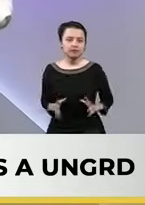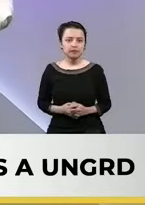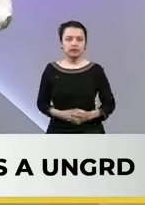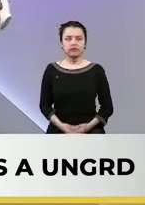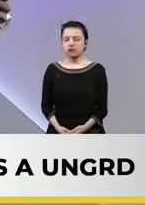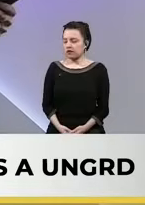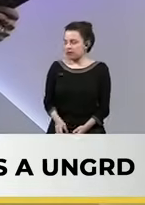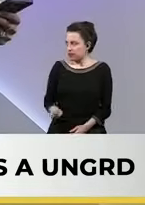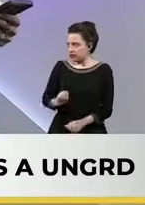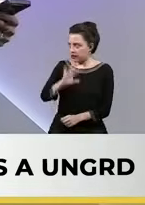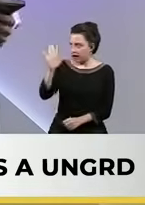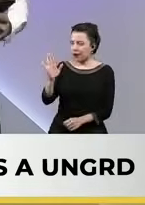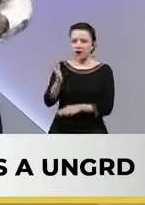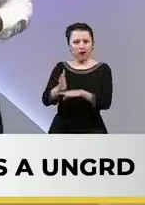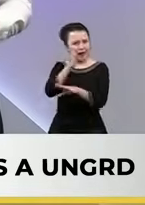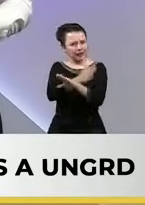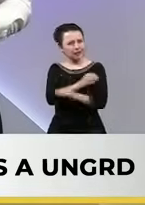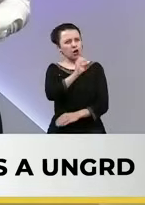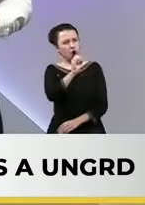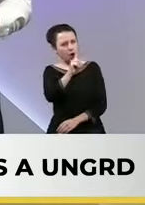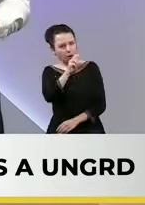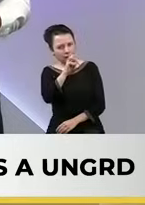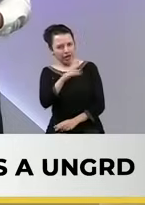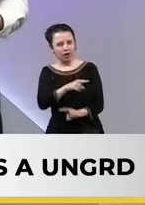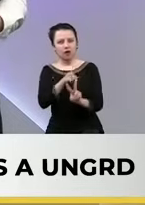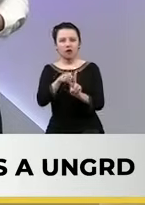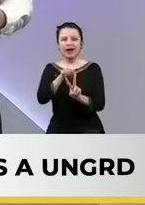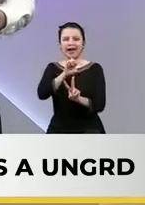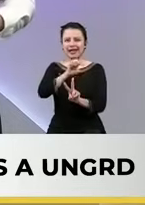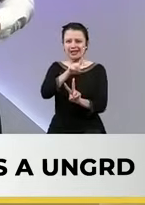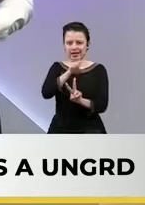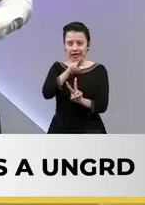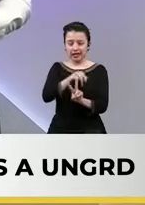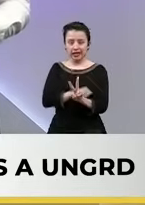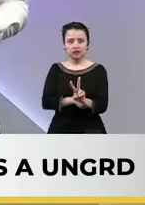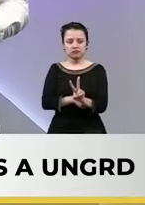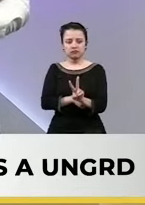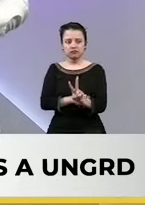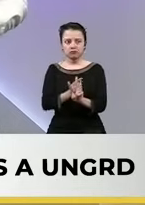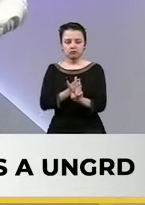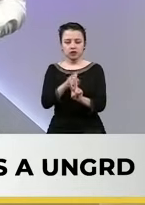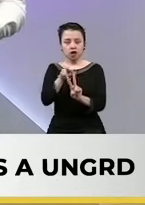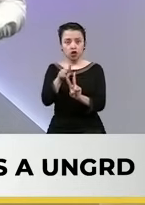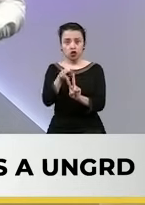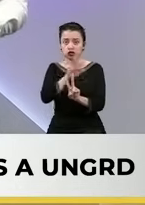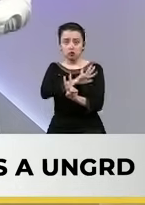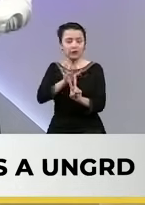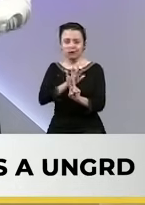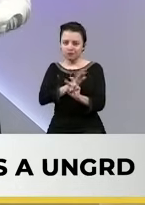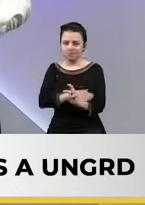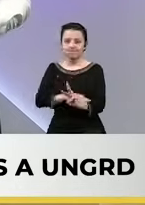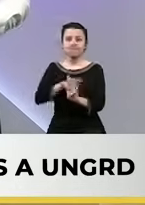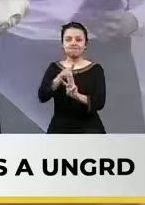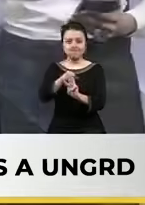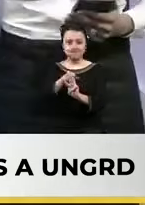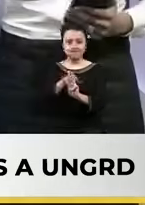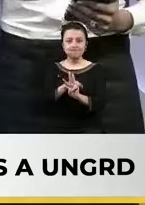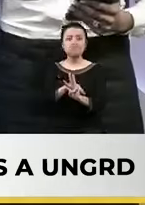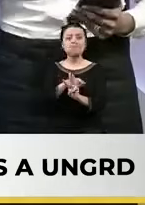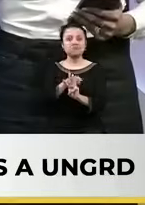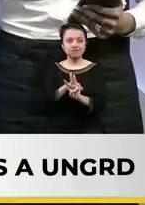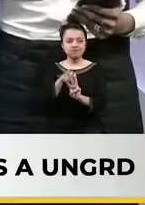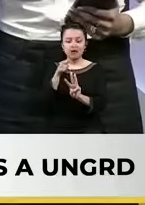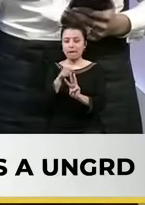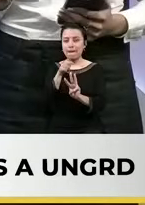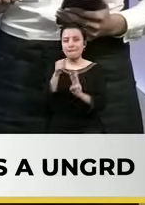ya habían dicho Olmedo López y Sneider Pinilla. Es decir, ahora serían tres personas, funcionarios públicos, los que mencionaron